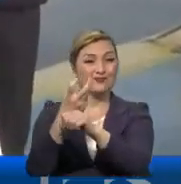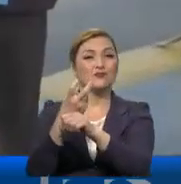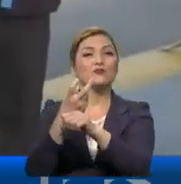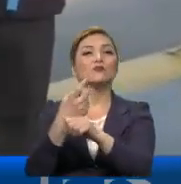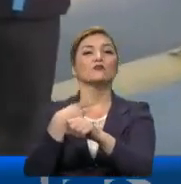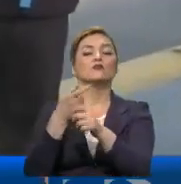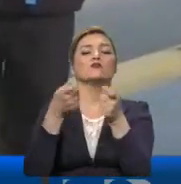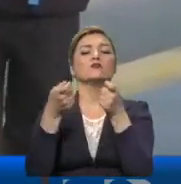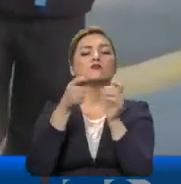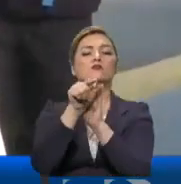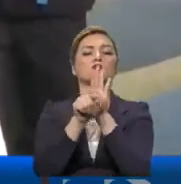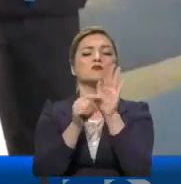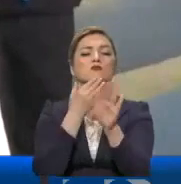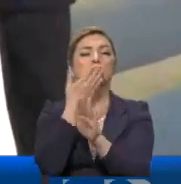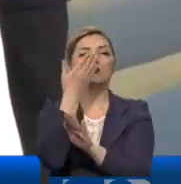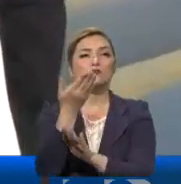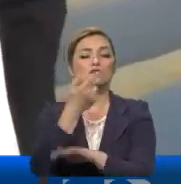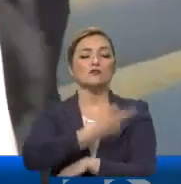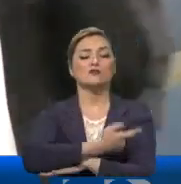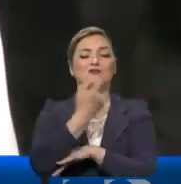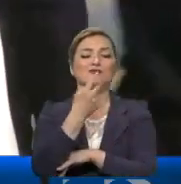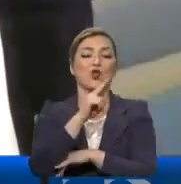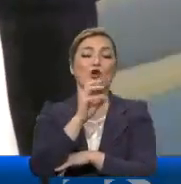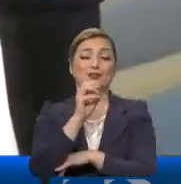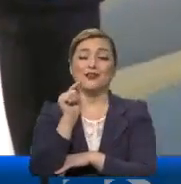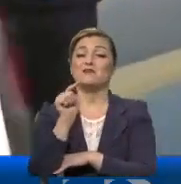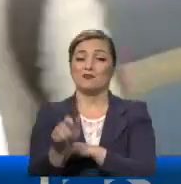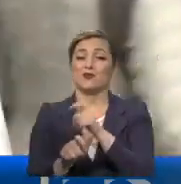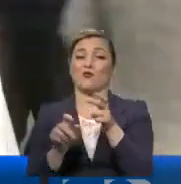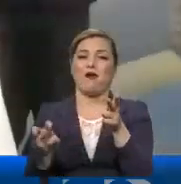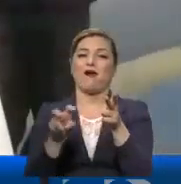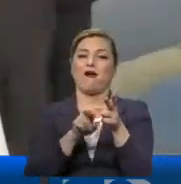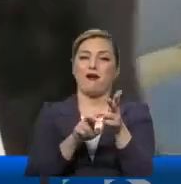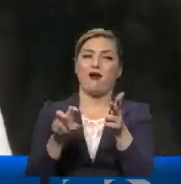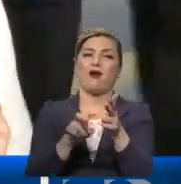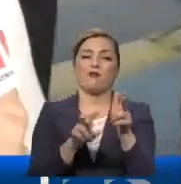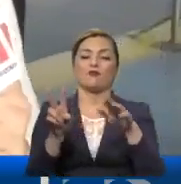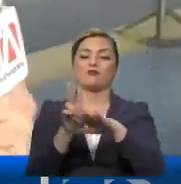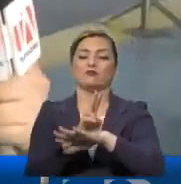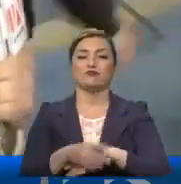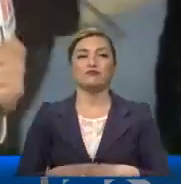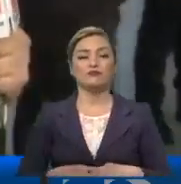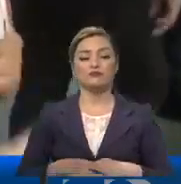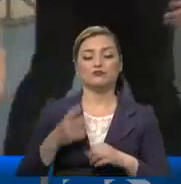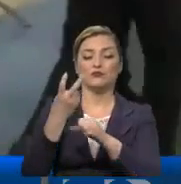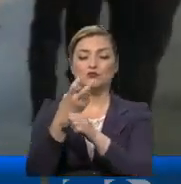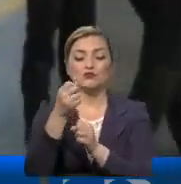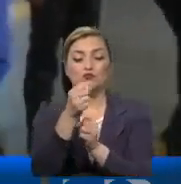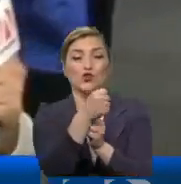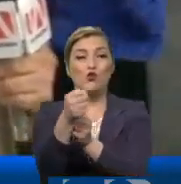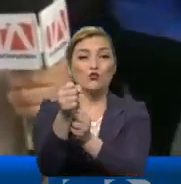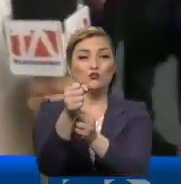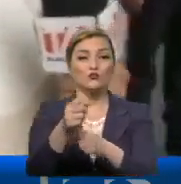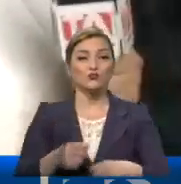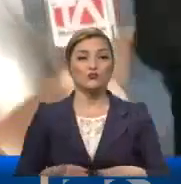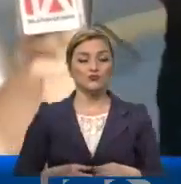sobre estos operativos. Recordemos que a diario son 200.000 personas que utilizan el transporte como trolebús, ecovía,